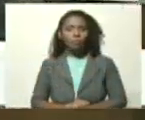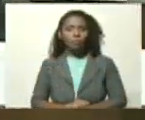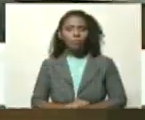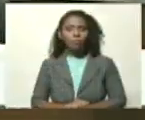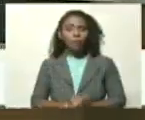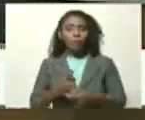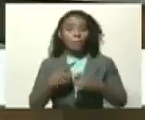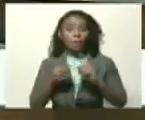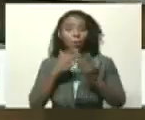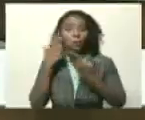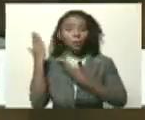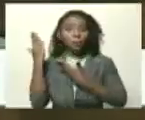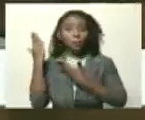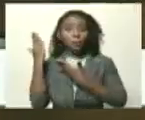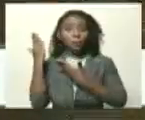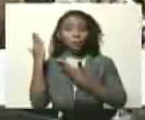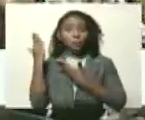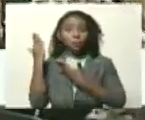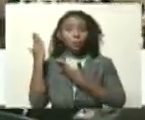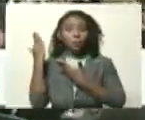Pero eso